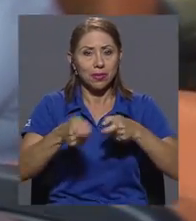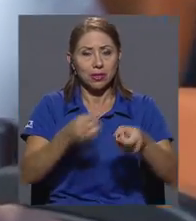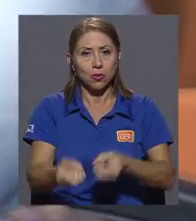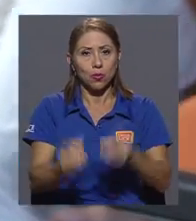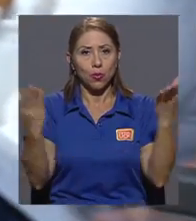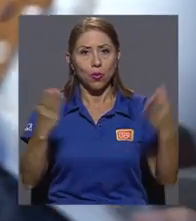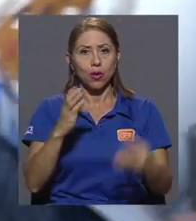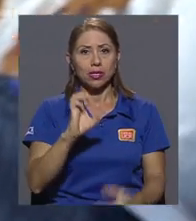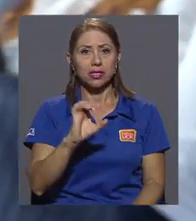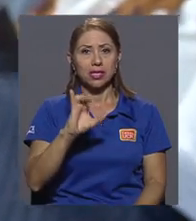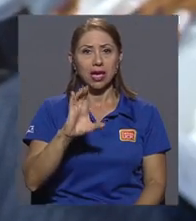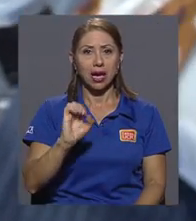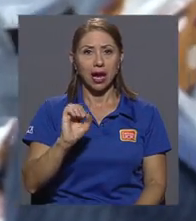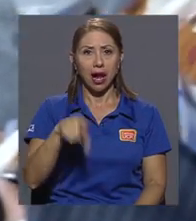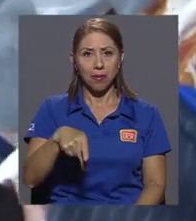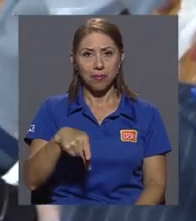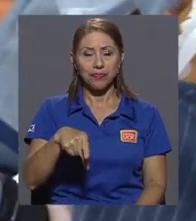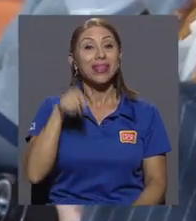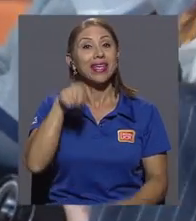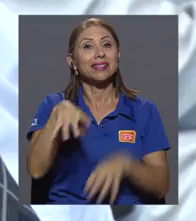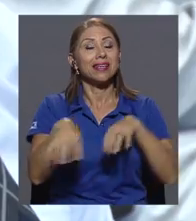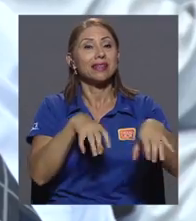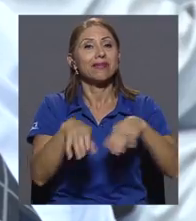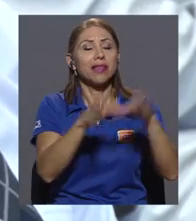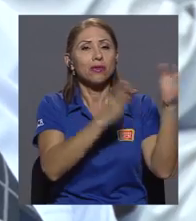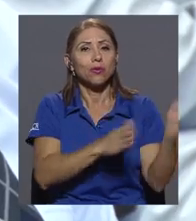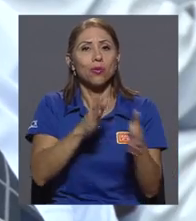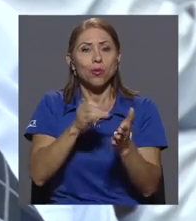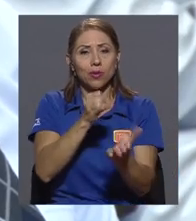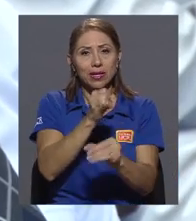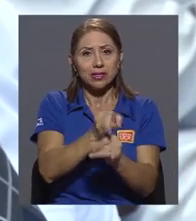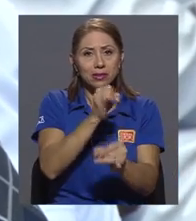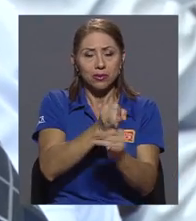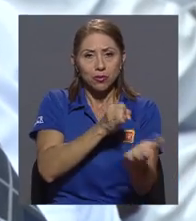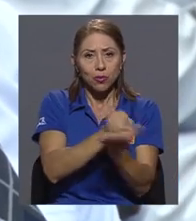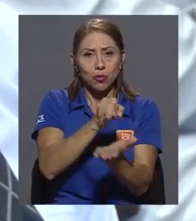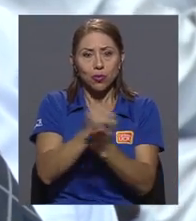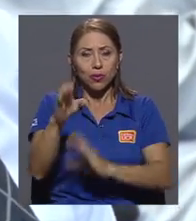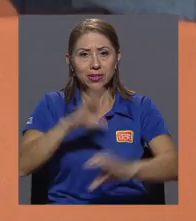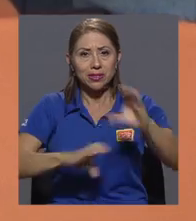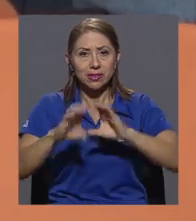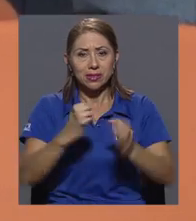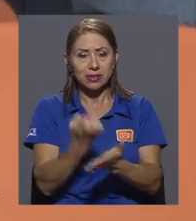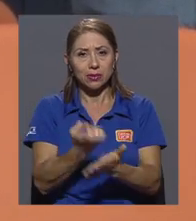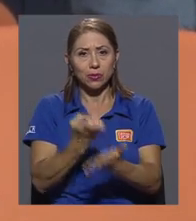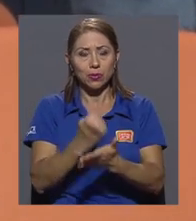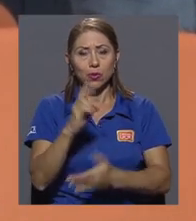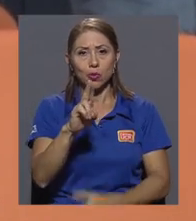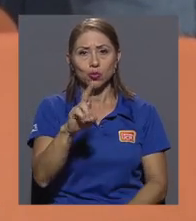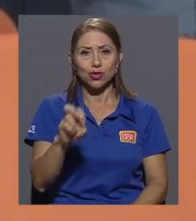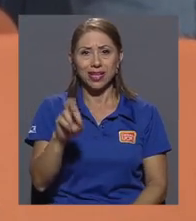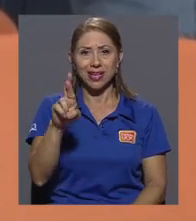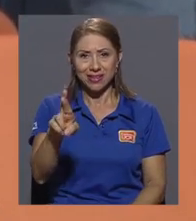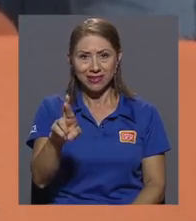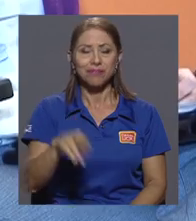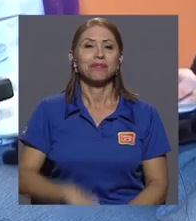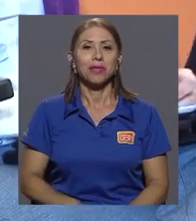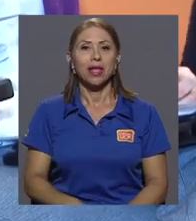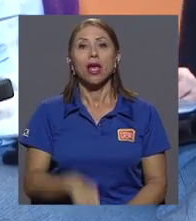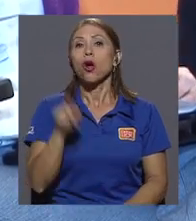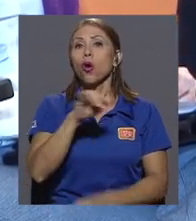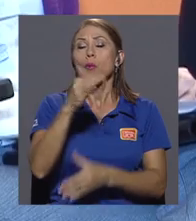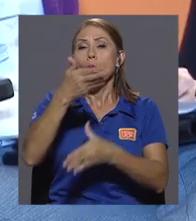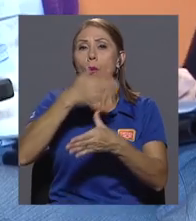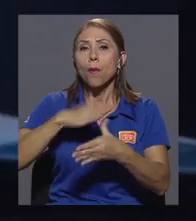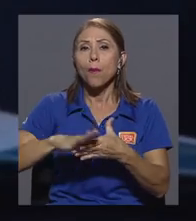pública icap esta actividad fue organizada por el instituto de investigaciones en ciencias económicas de la ugr hice como parte de su proyecto